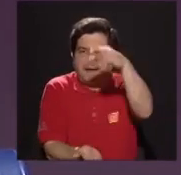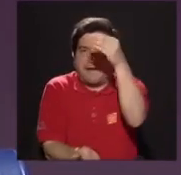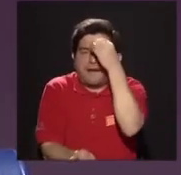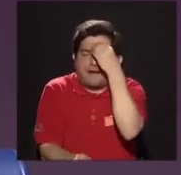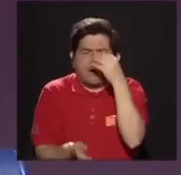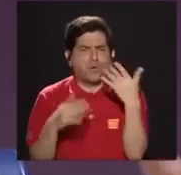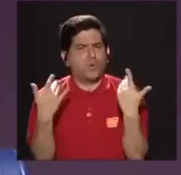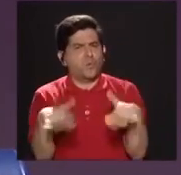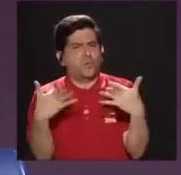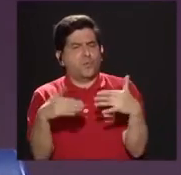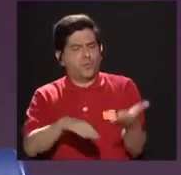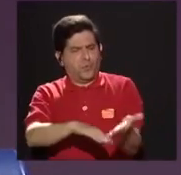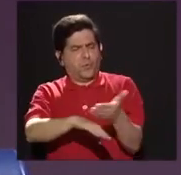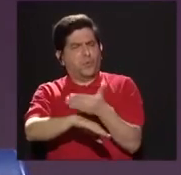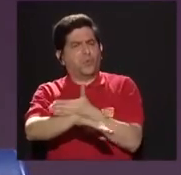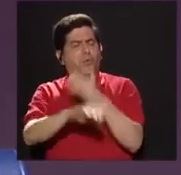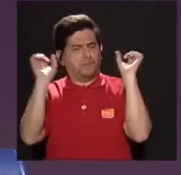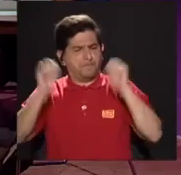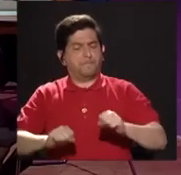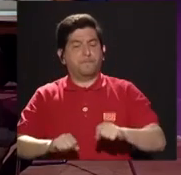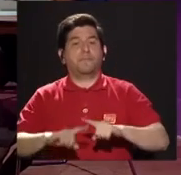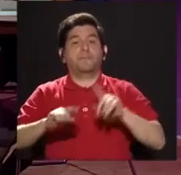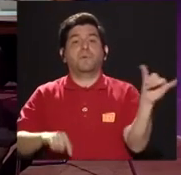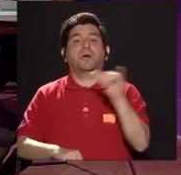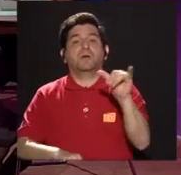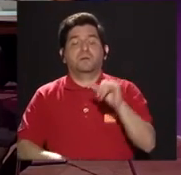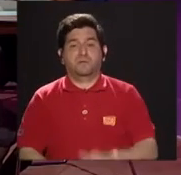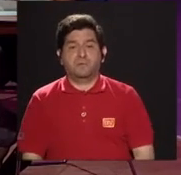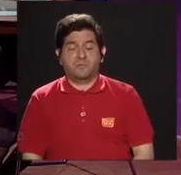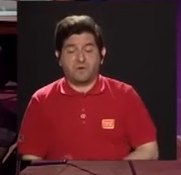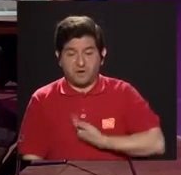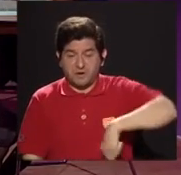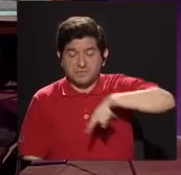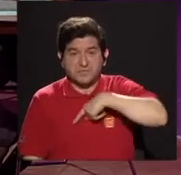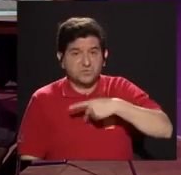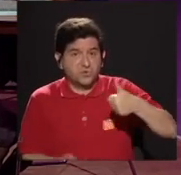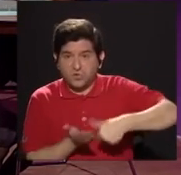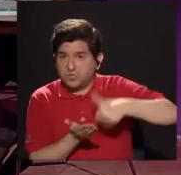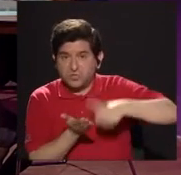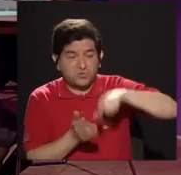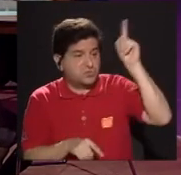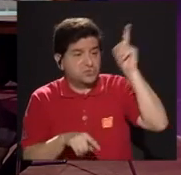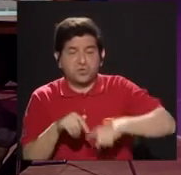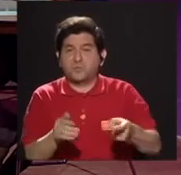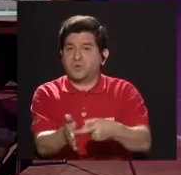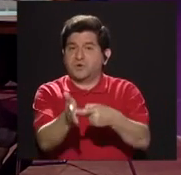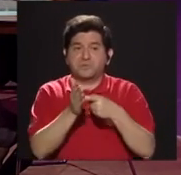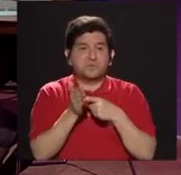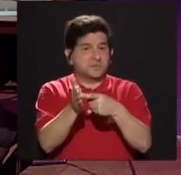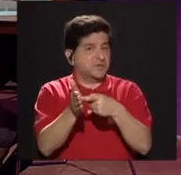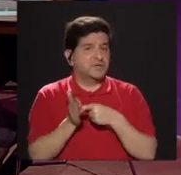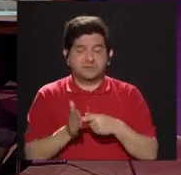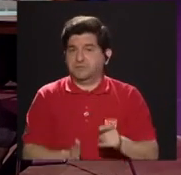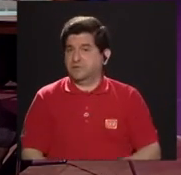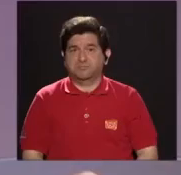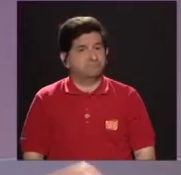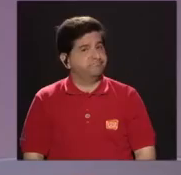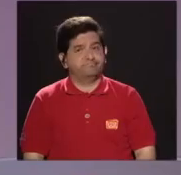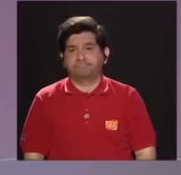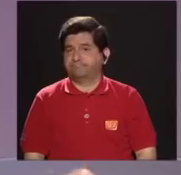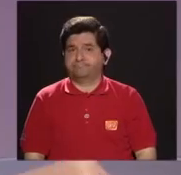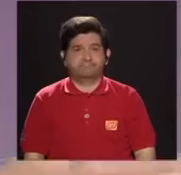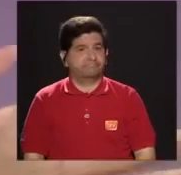mucho por aprender y por mejorar. Pero también, si no votamos, luego no podemos llegar a exigirles cuentas, ¿verdad?